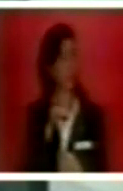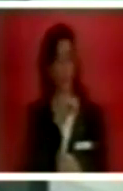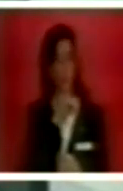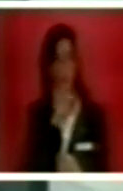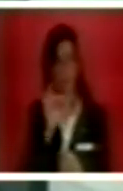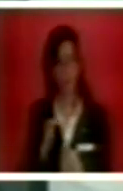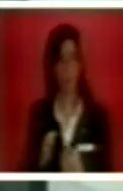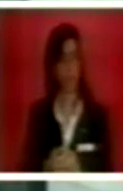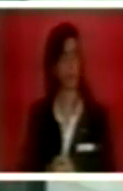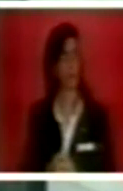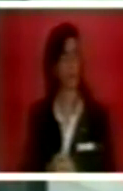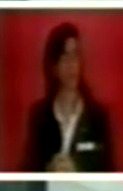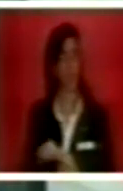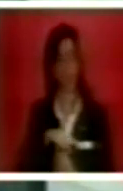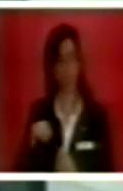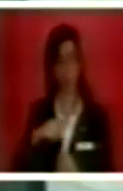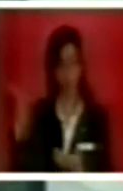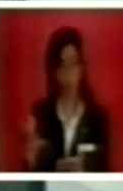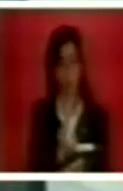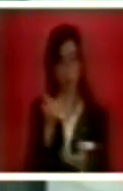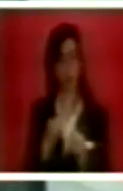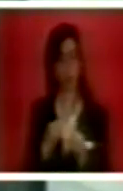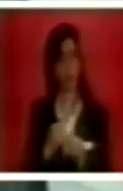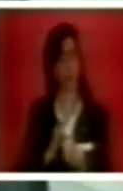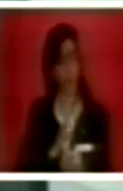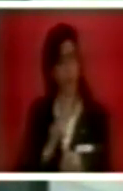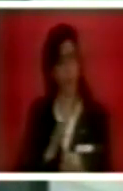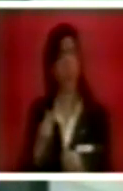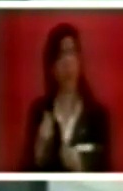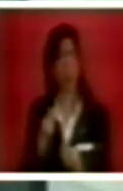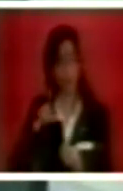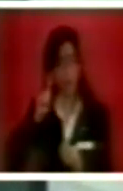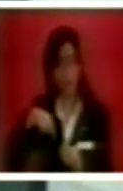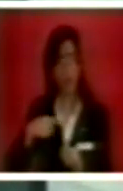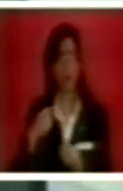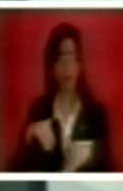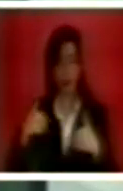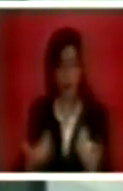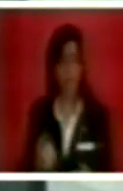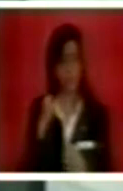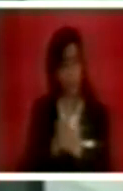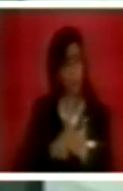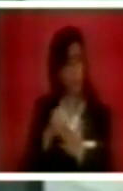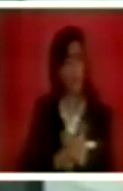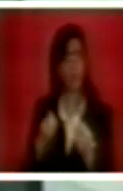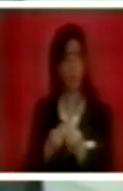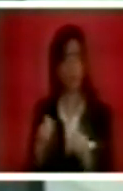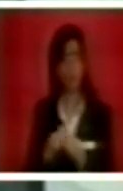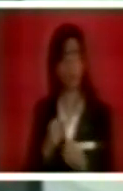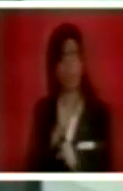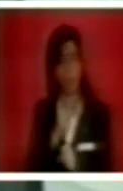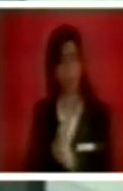Tucumán, lo que logramos en estos años fue producto de las políticas de Estado que se